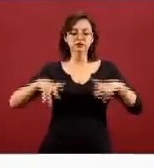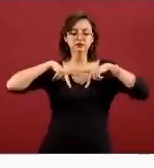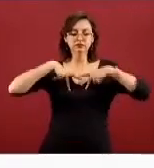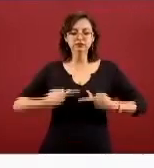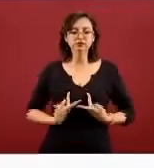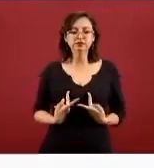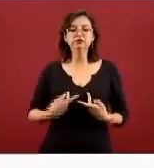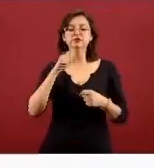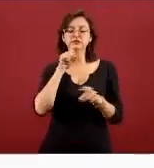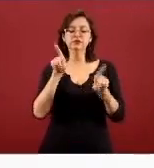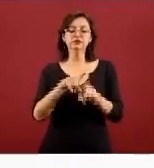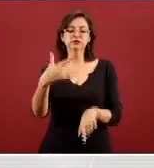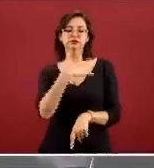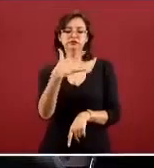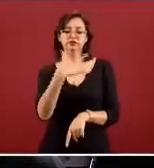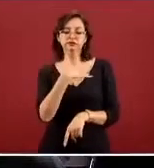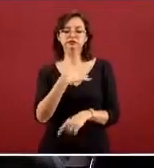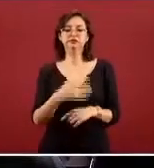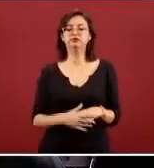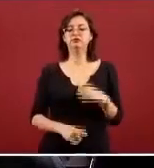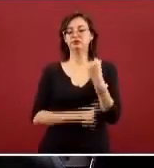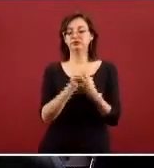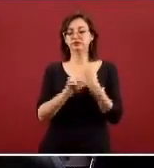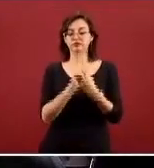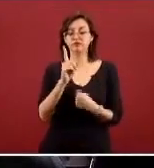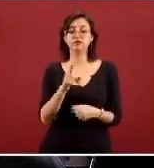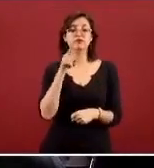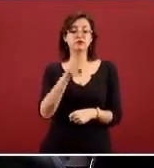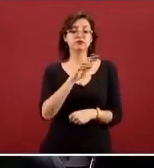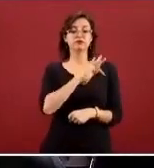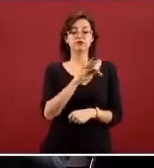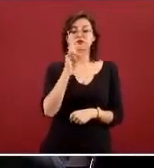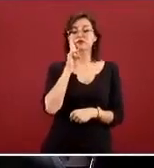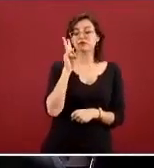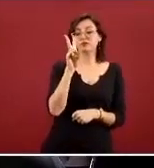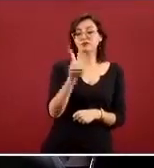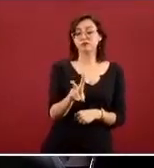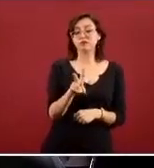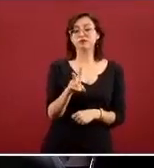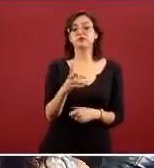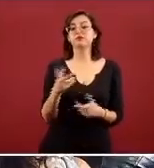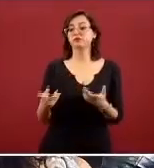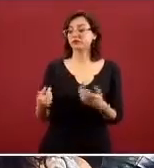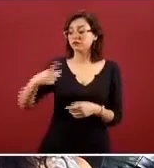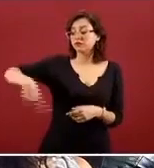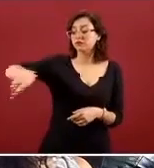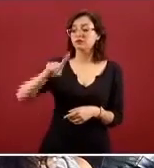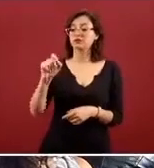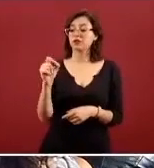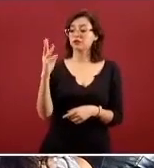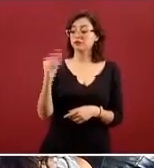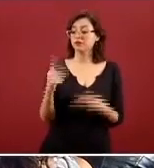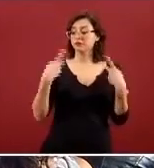enfermedad cardiovascular, que si ustedes ven esta lista, que es de la ocurrencia que ha sucedido de las